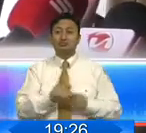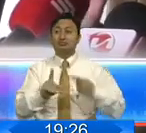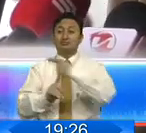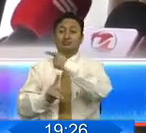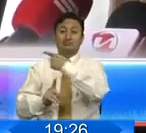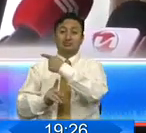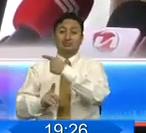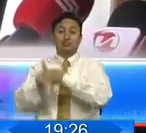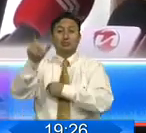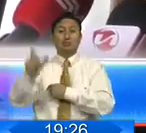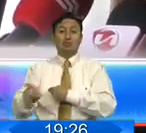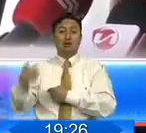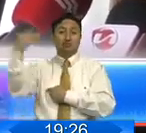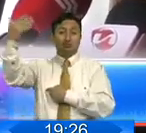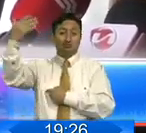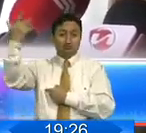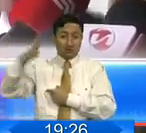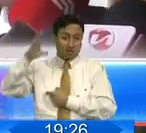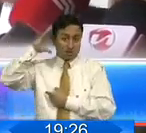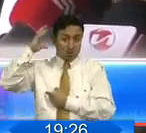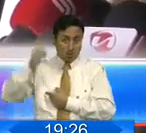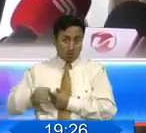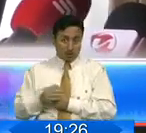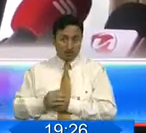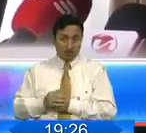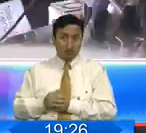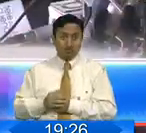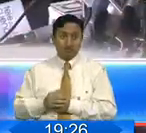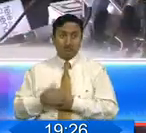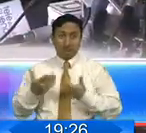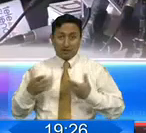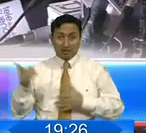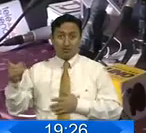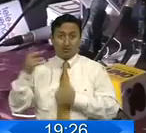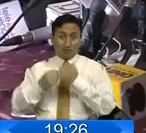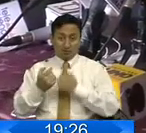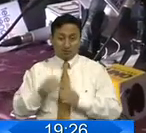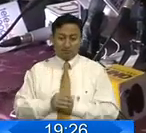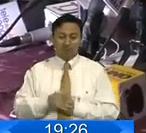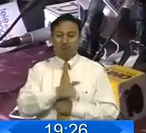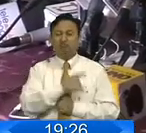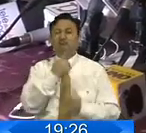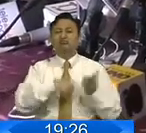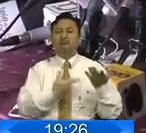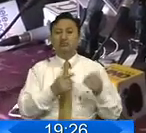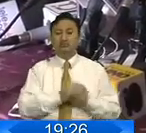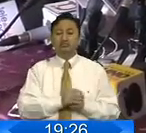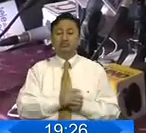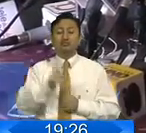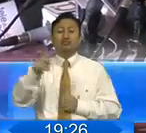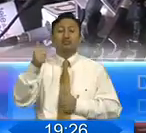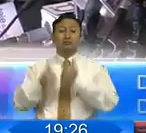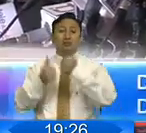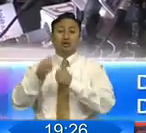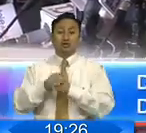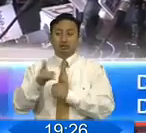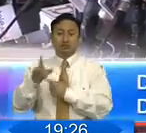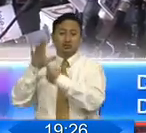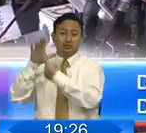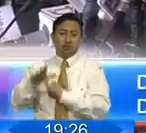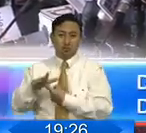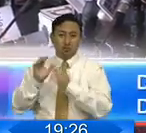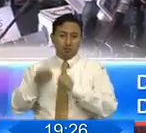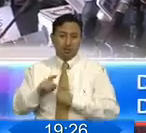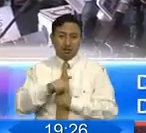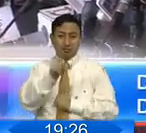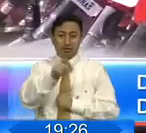virtual alcalde de la ciudad de Cuenca en el siguiente periodo. Lo que buscan es desprestigiar a un candidato para intentar ganar un